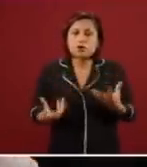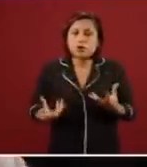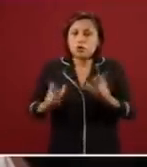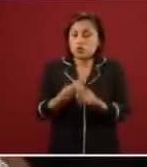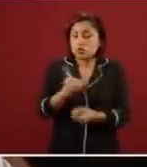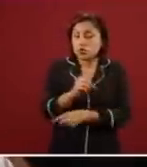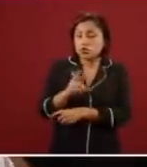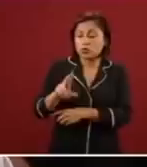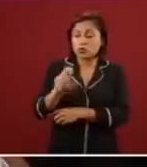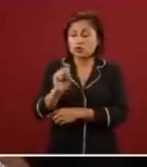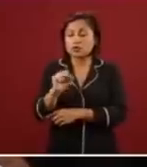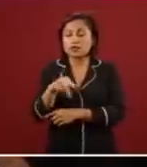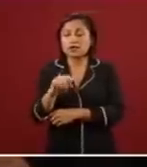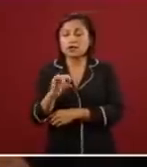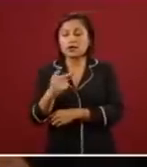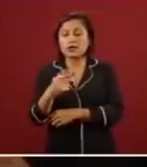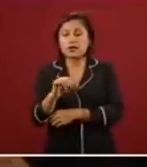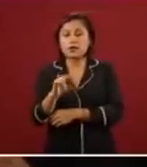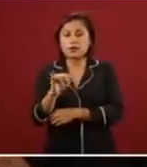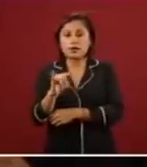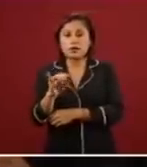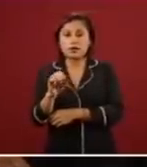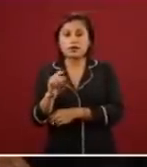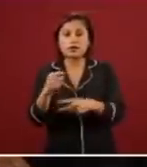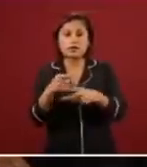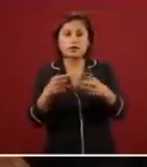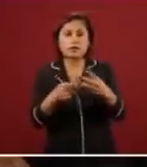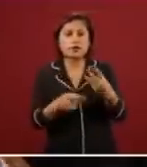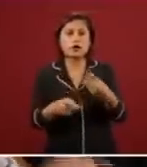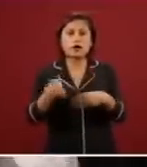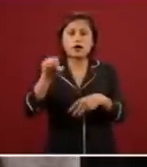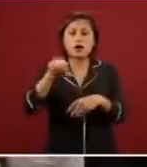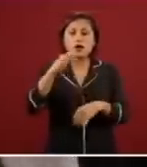pues lo último es esto, y mañana puede ser otro,